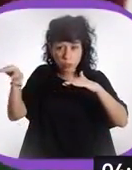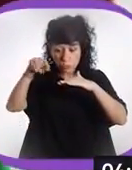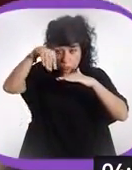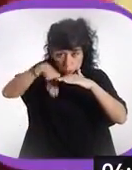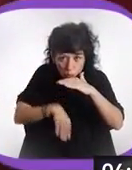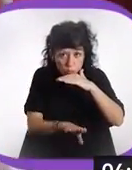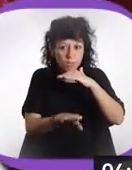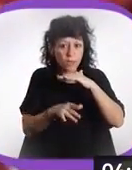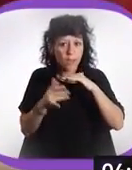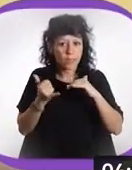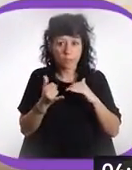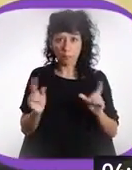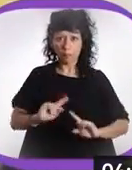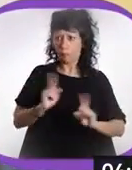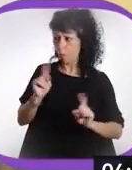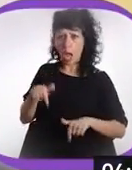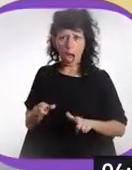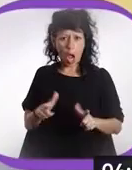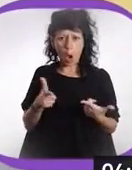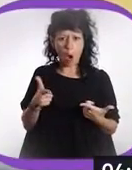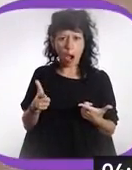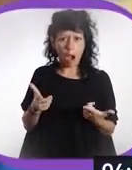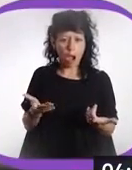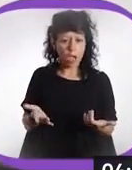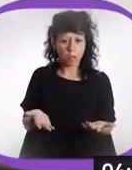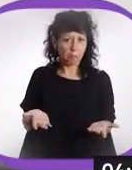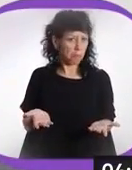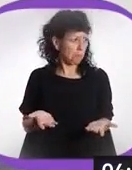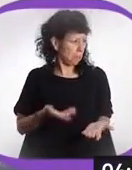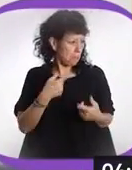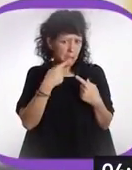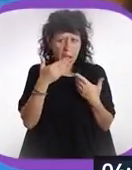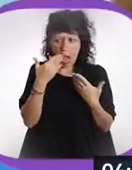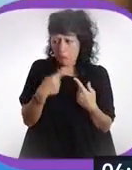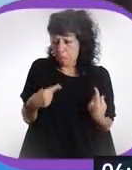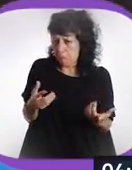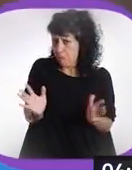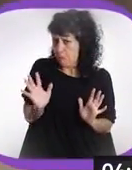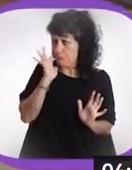subterránea? No, no hay nada de eso aquí. Claro, no sé de qué estás hablando, Zig.